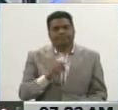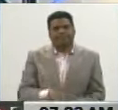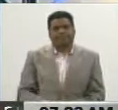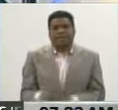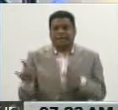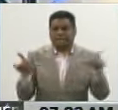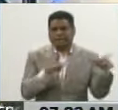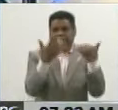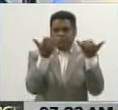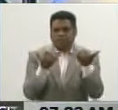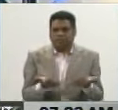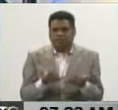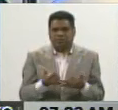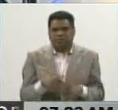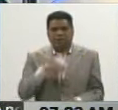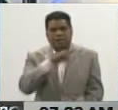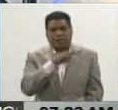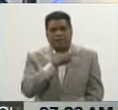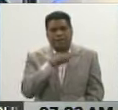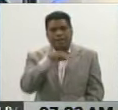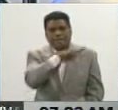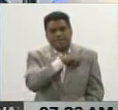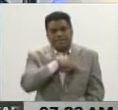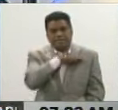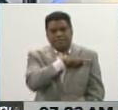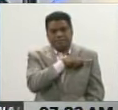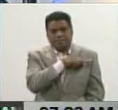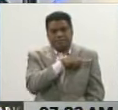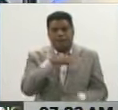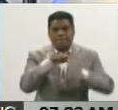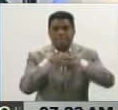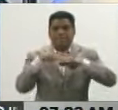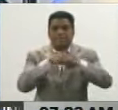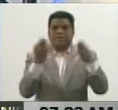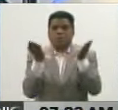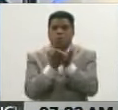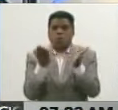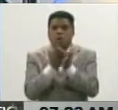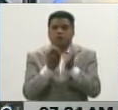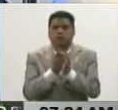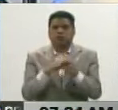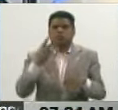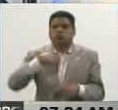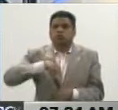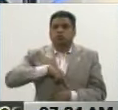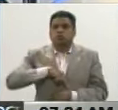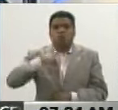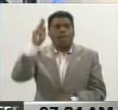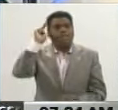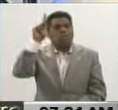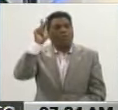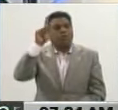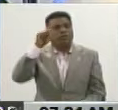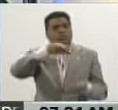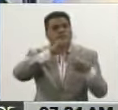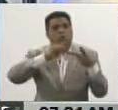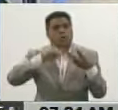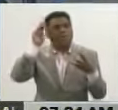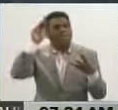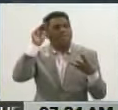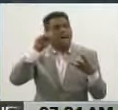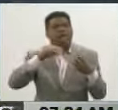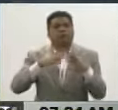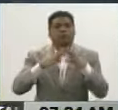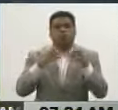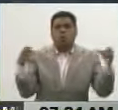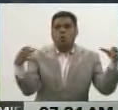ya en el Ministerio de Educación, los docentes, el movimiento magisterial del país, el movimiento estudiantil del país,